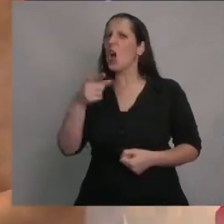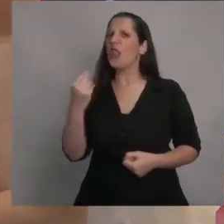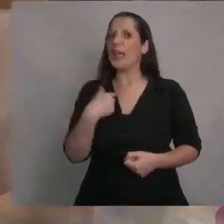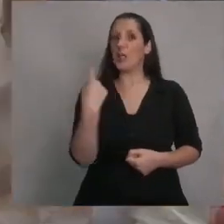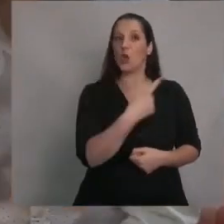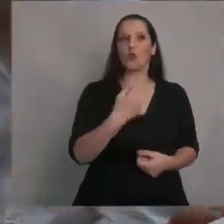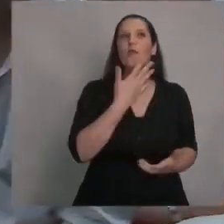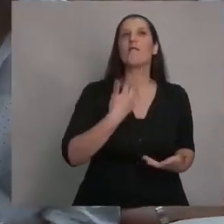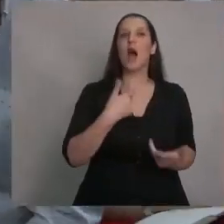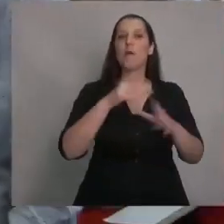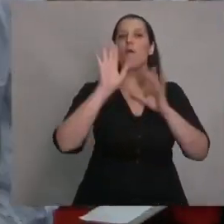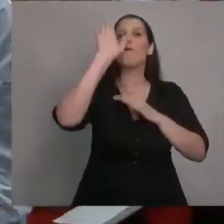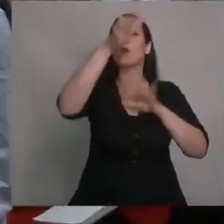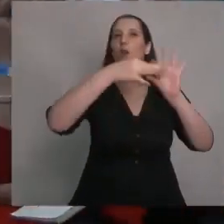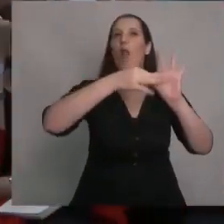presentes.